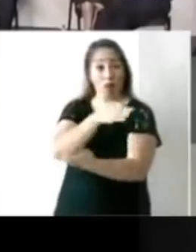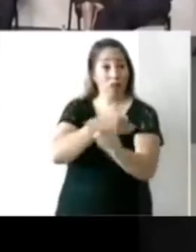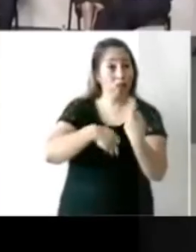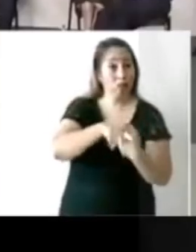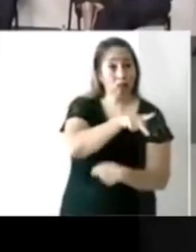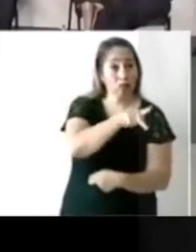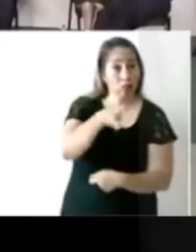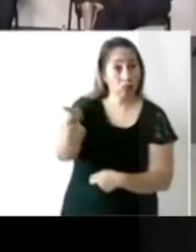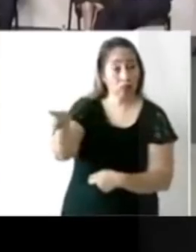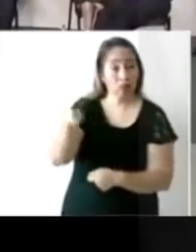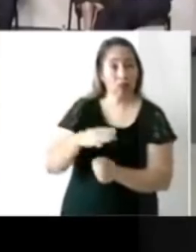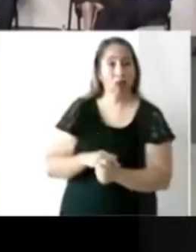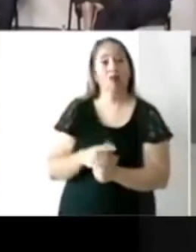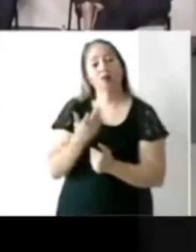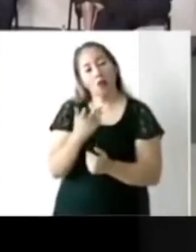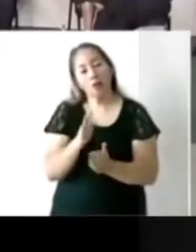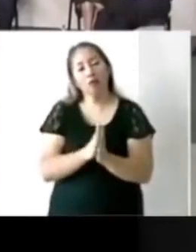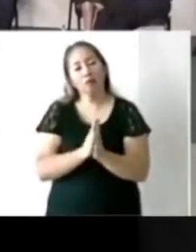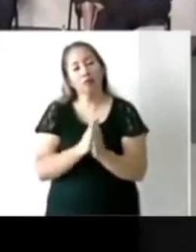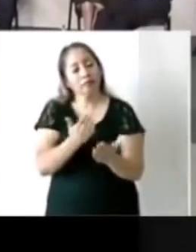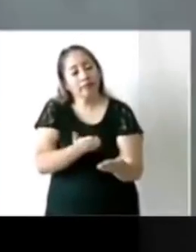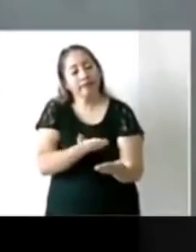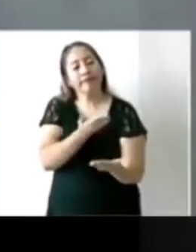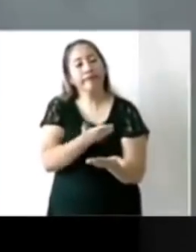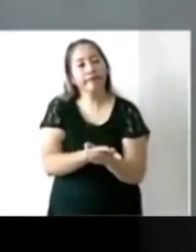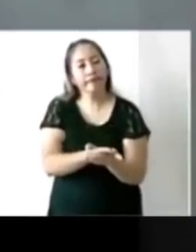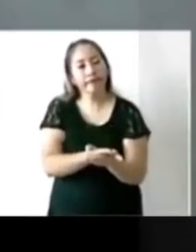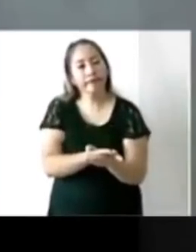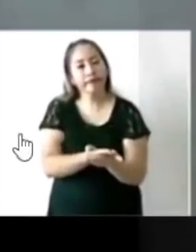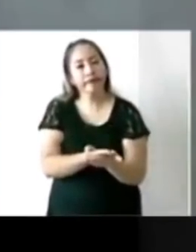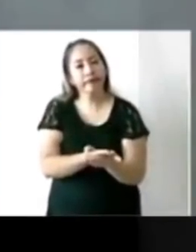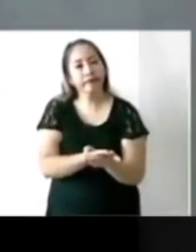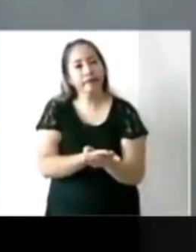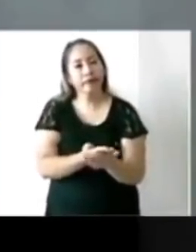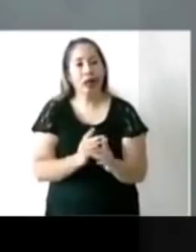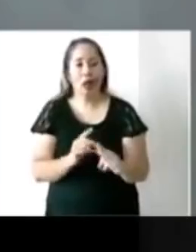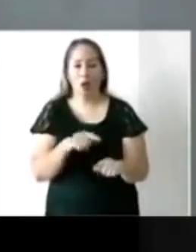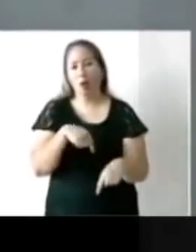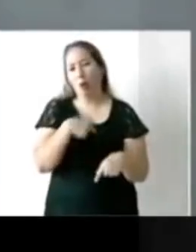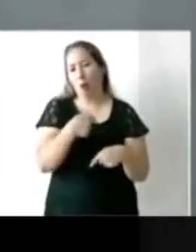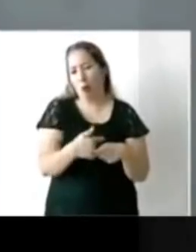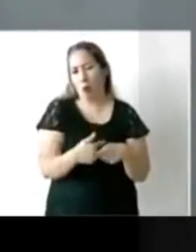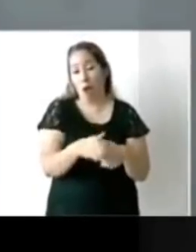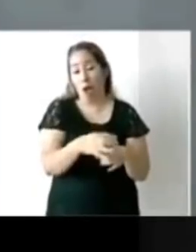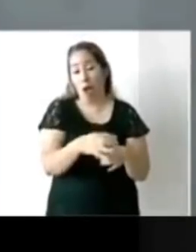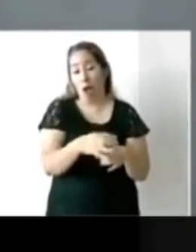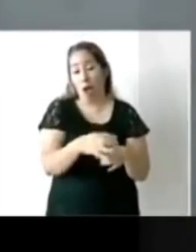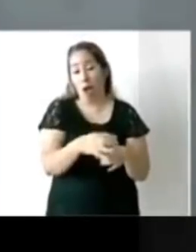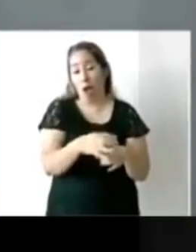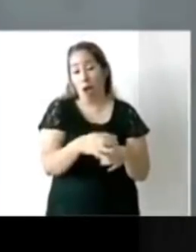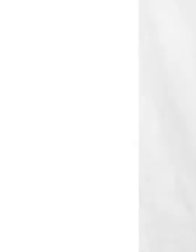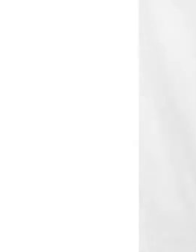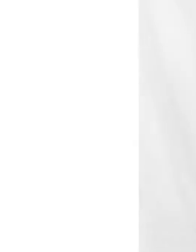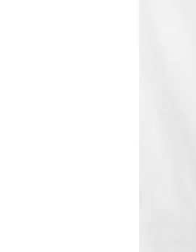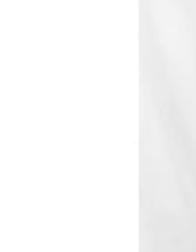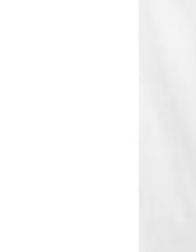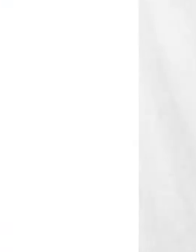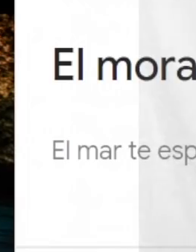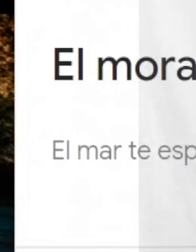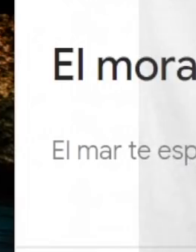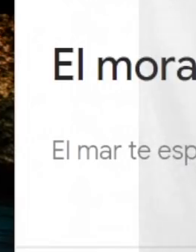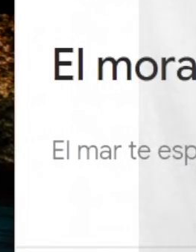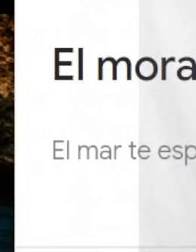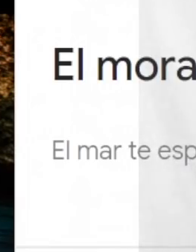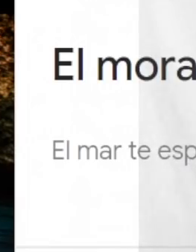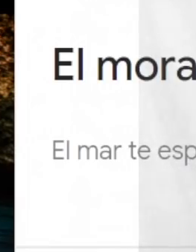Entonces, les propongo que ya sea el último... Pues ahí está, familia, lo que dijo el presidente